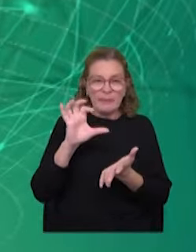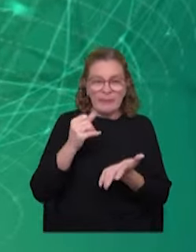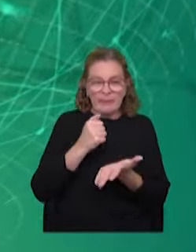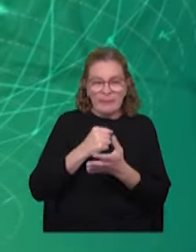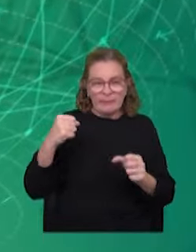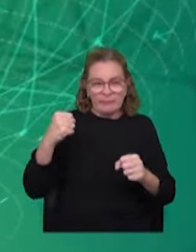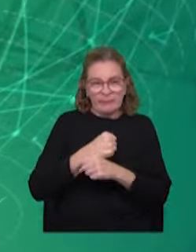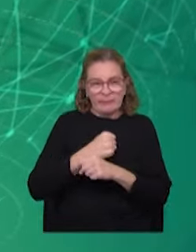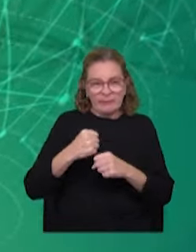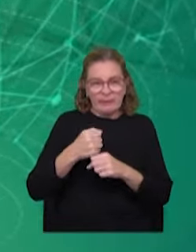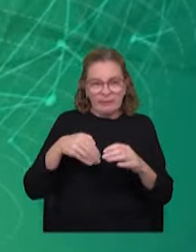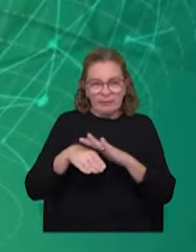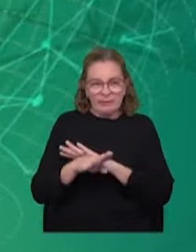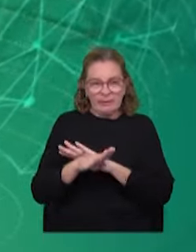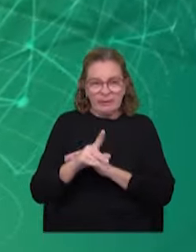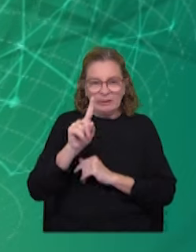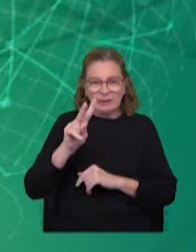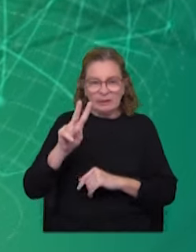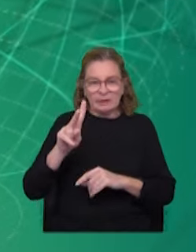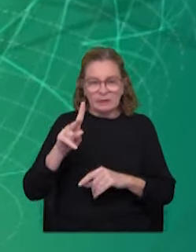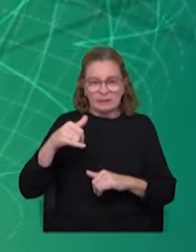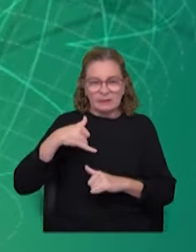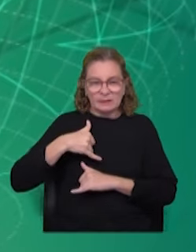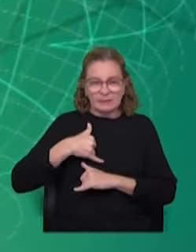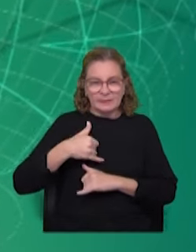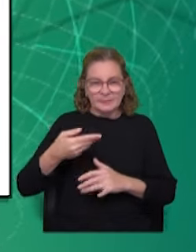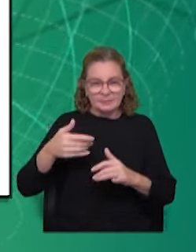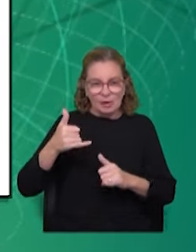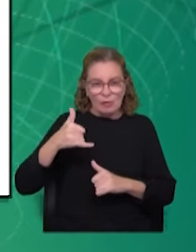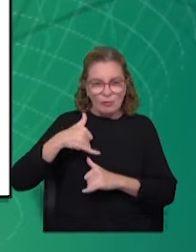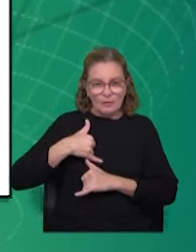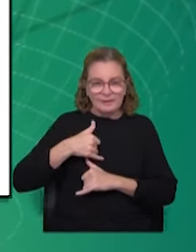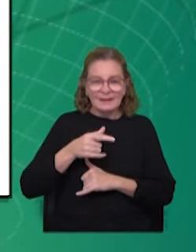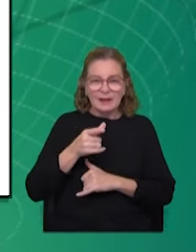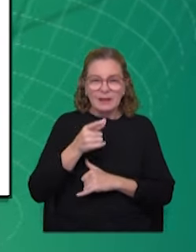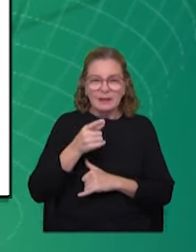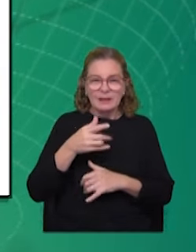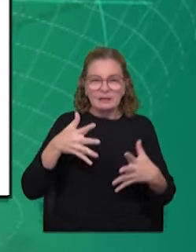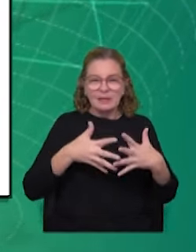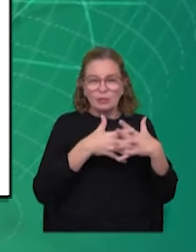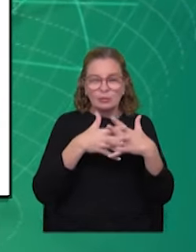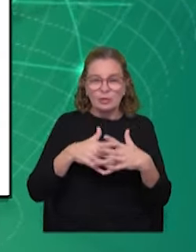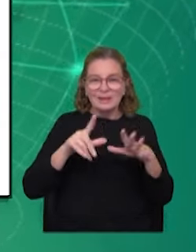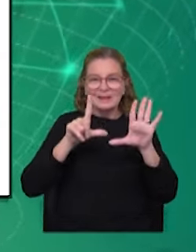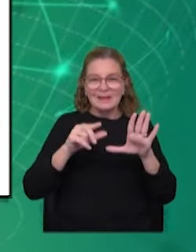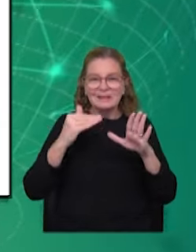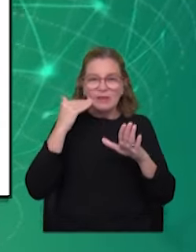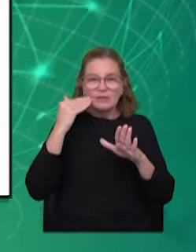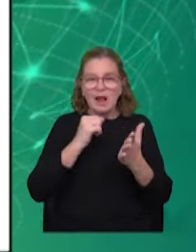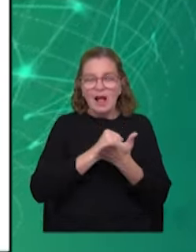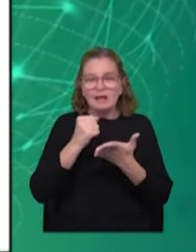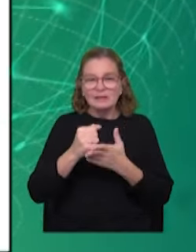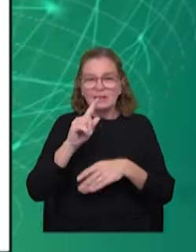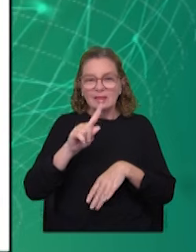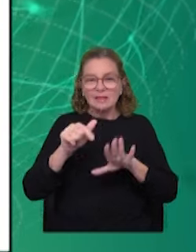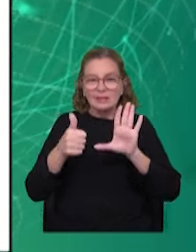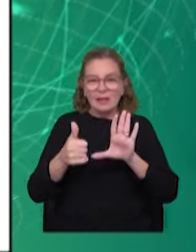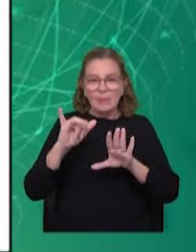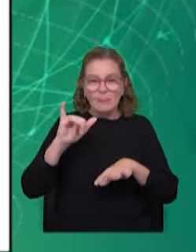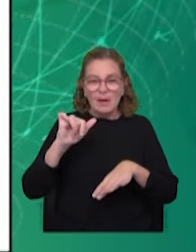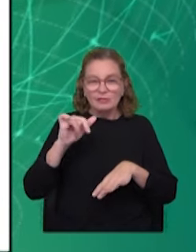oficialistas el ingreso de 12 militares de las fuerzas especiales del ejército de Estados Unidos entre el 7 de abril y el 16 de mayo para las